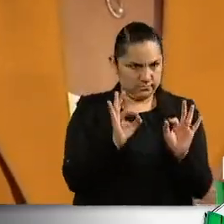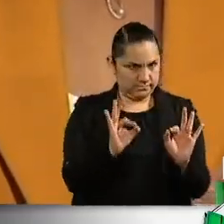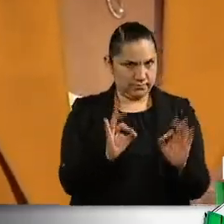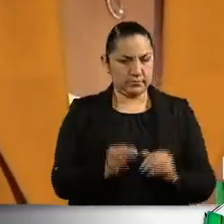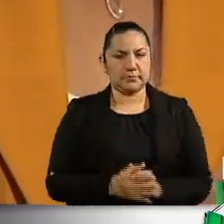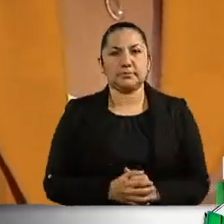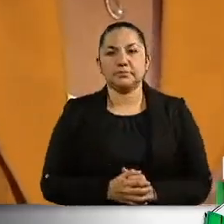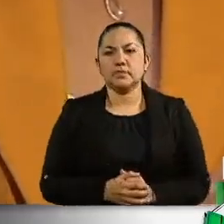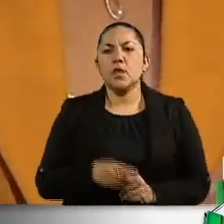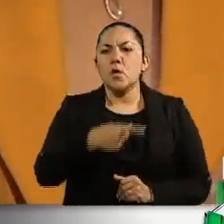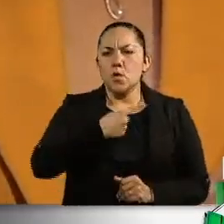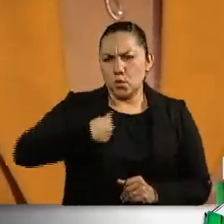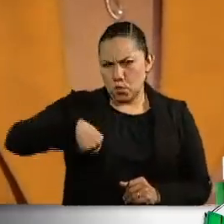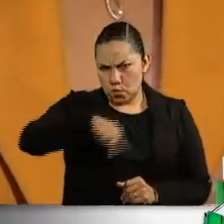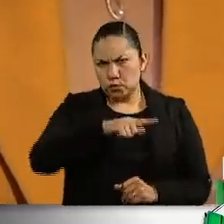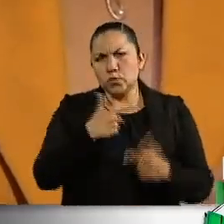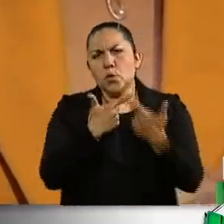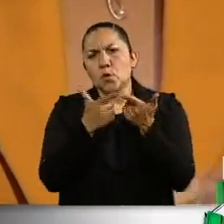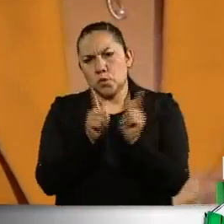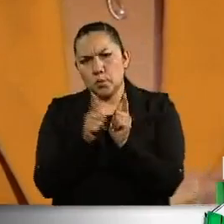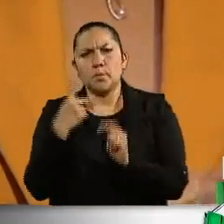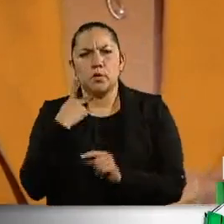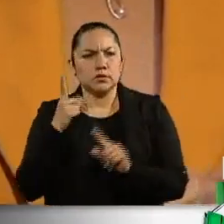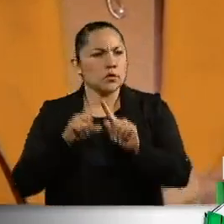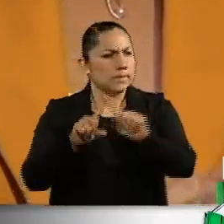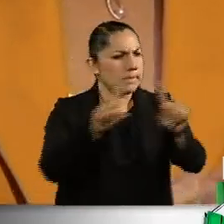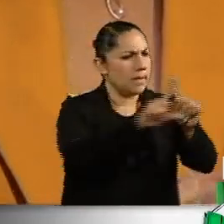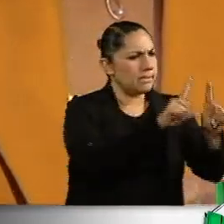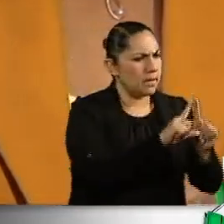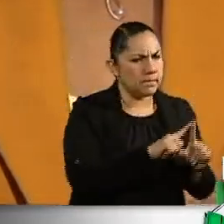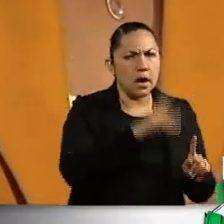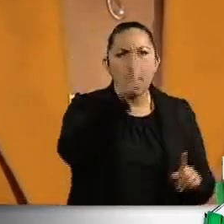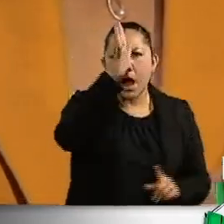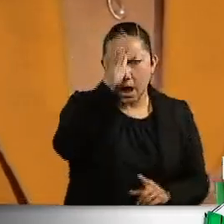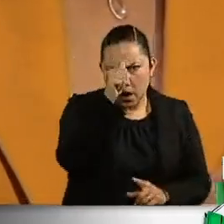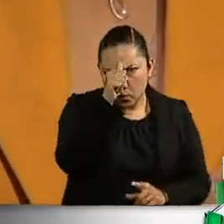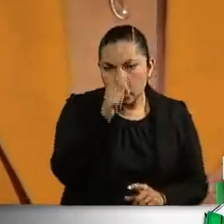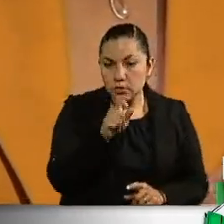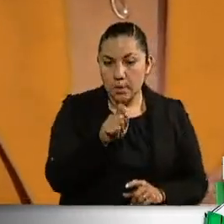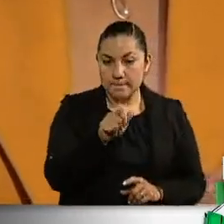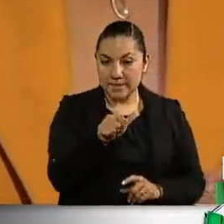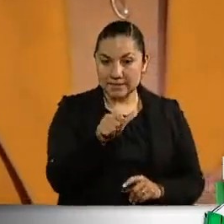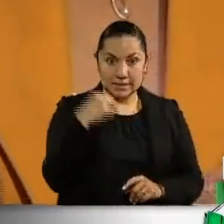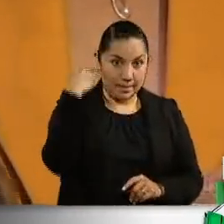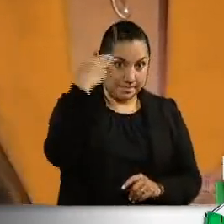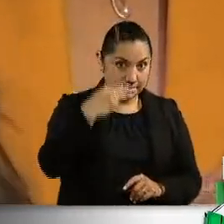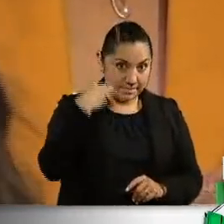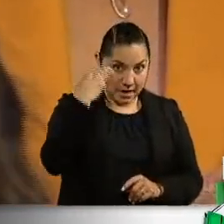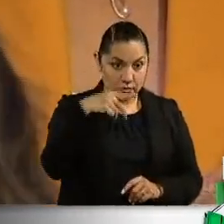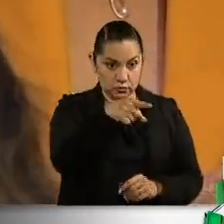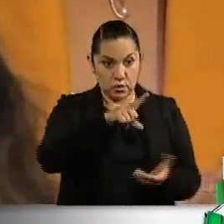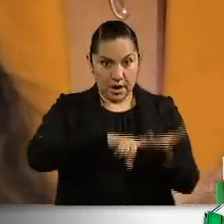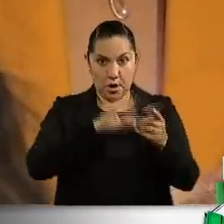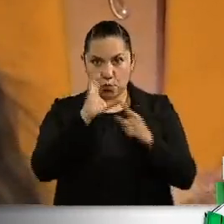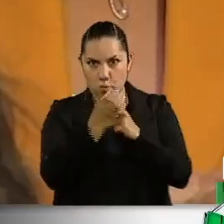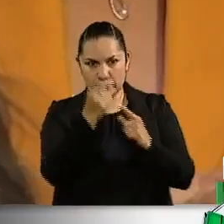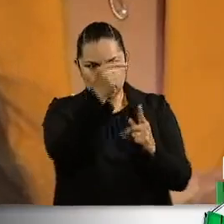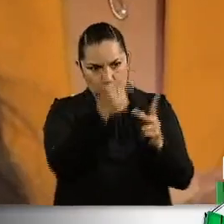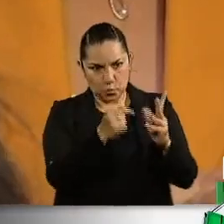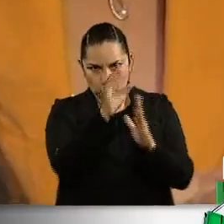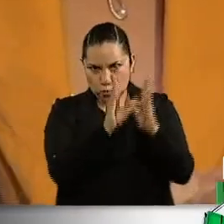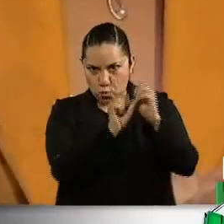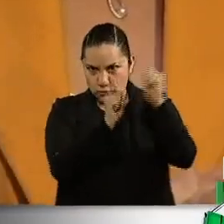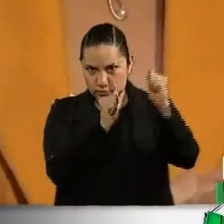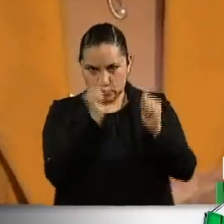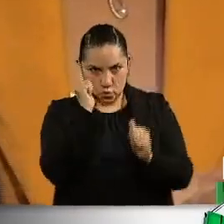comprometidos a que salga adelante el 26 de marzo en la Comisión de Puntos Constitucionales para que en